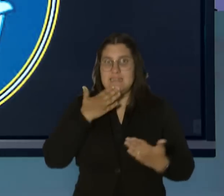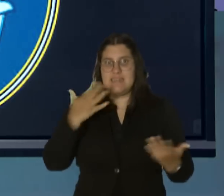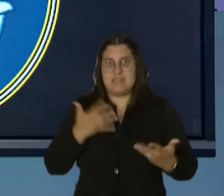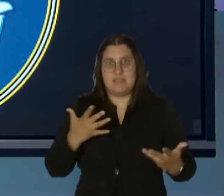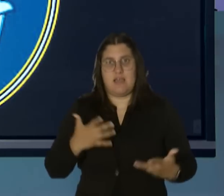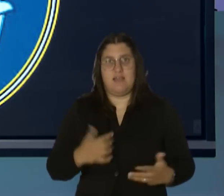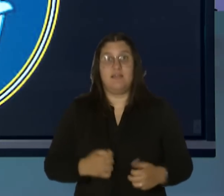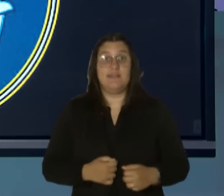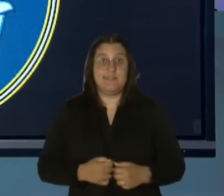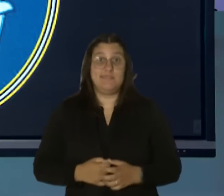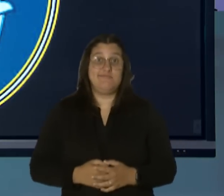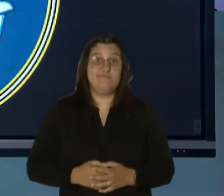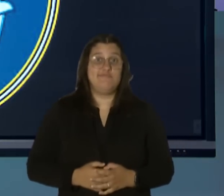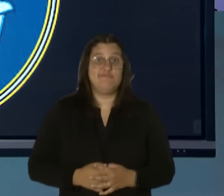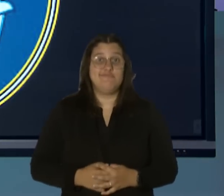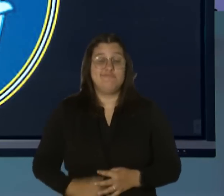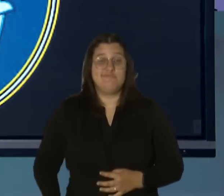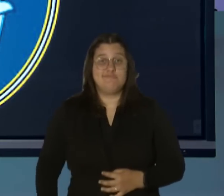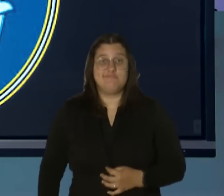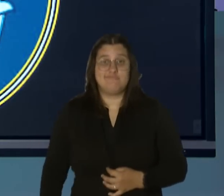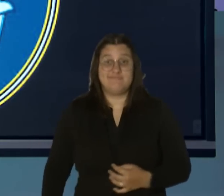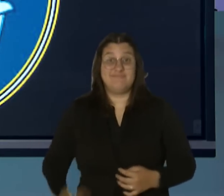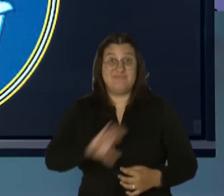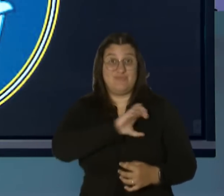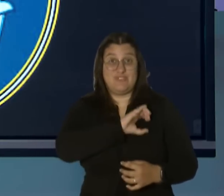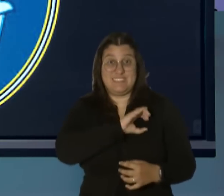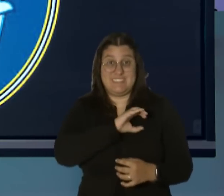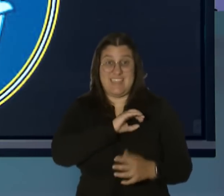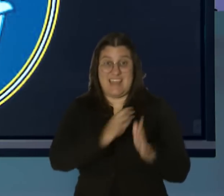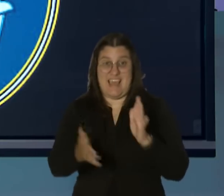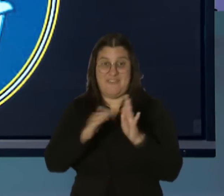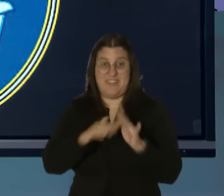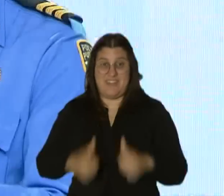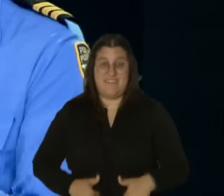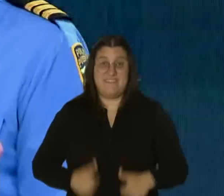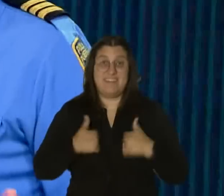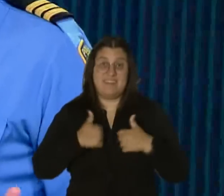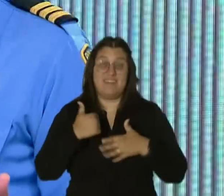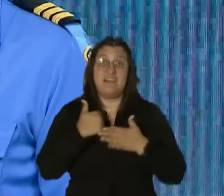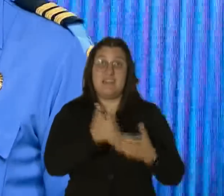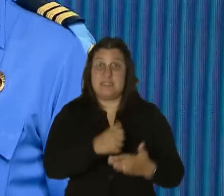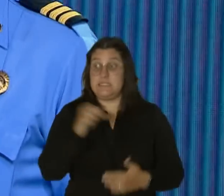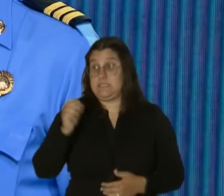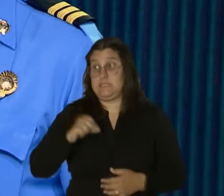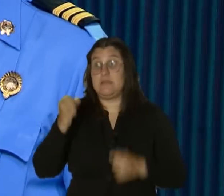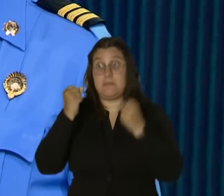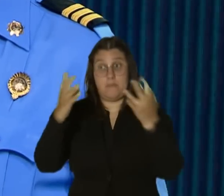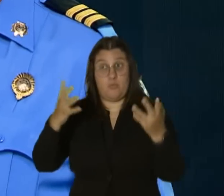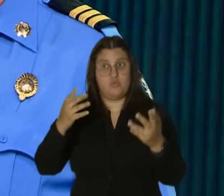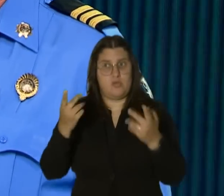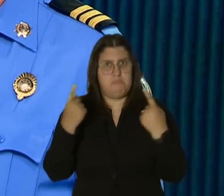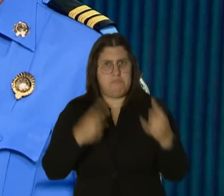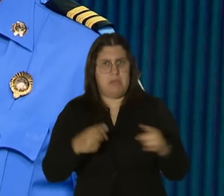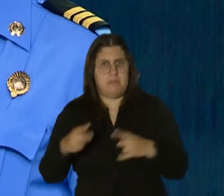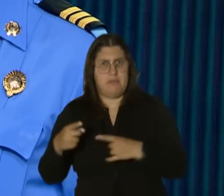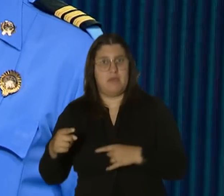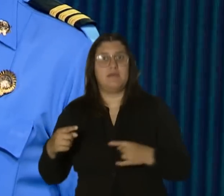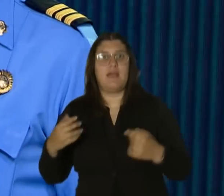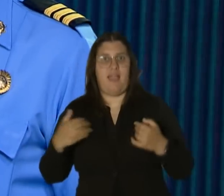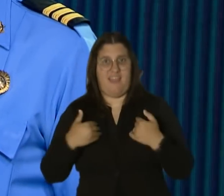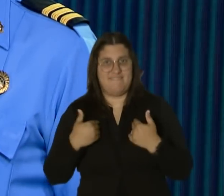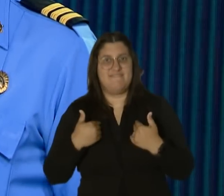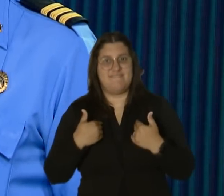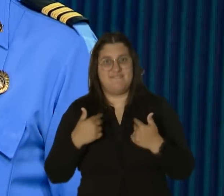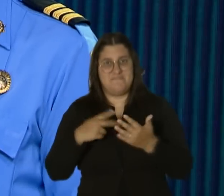un agente de Devuelta a Vida ha llegado y le dio la mano y lo sacó de ahí. Muchos casos como ese que usted acaba de explicar hay en